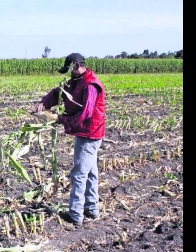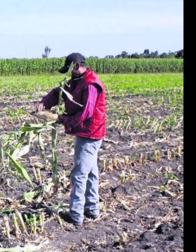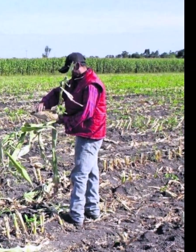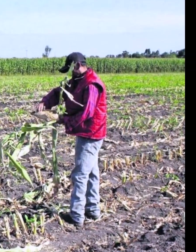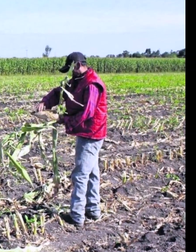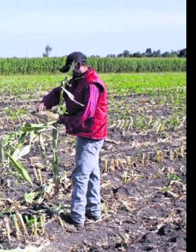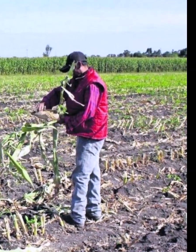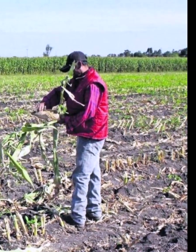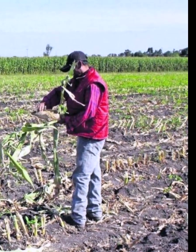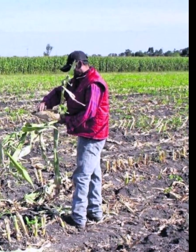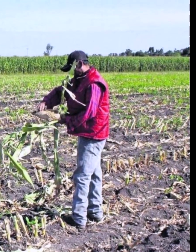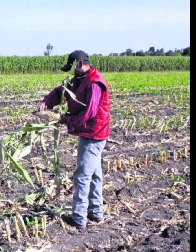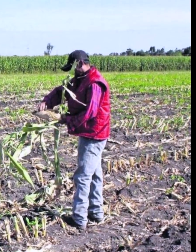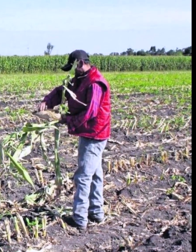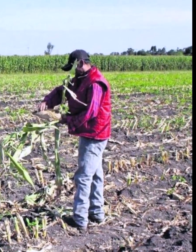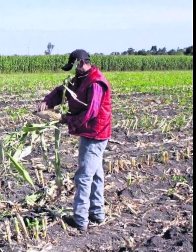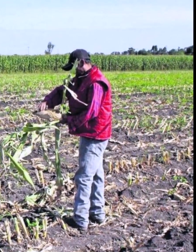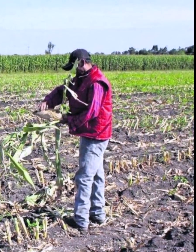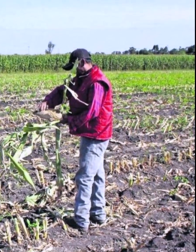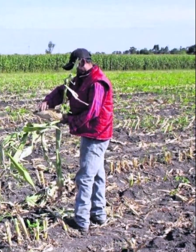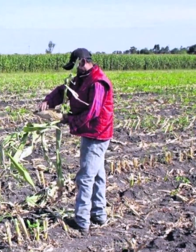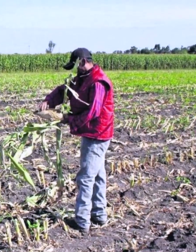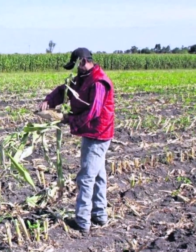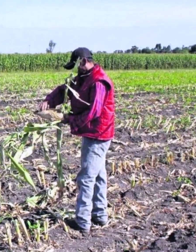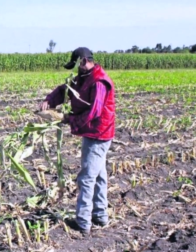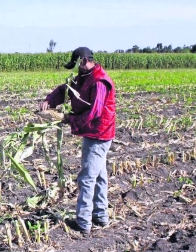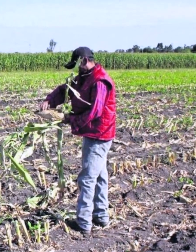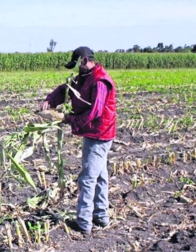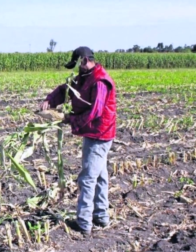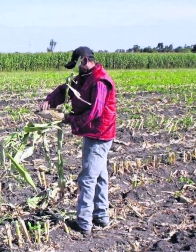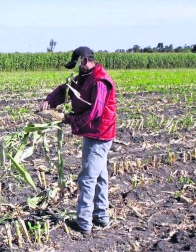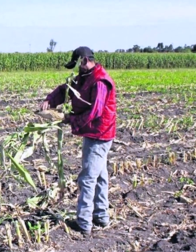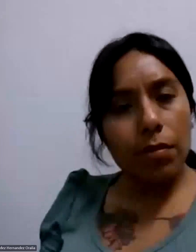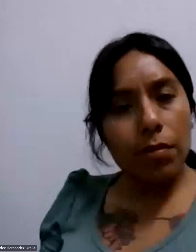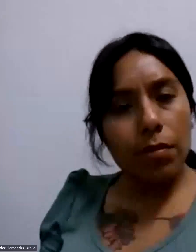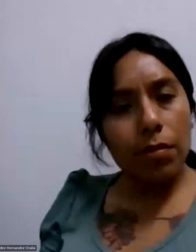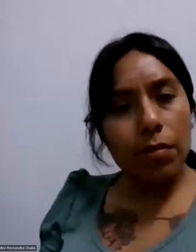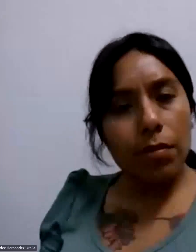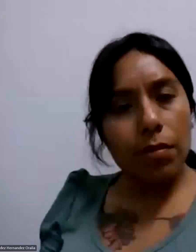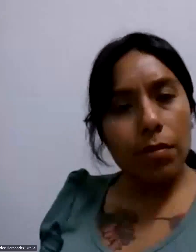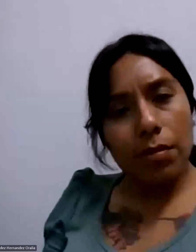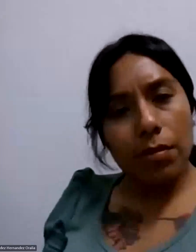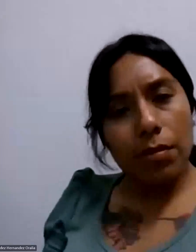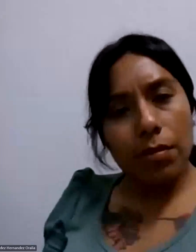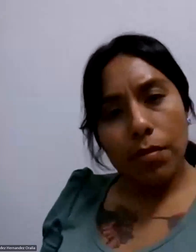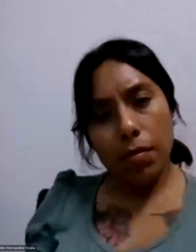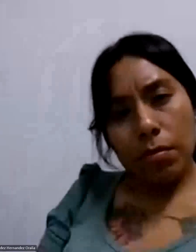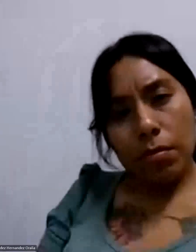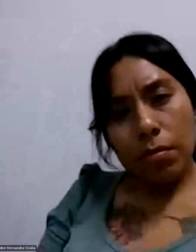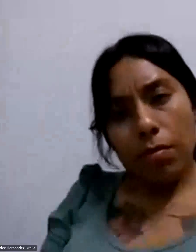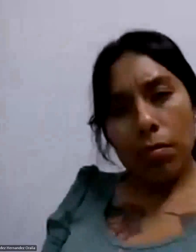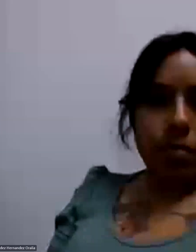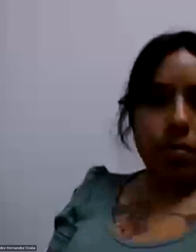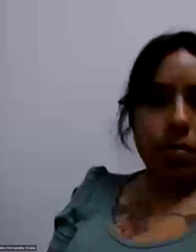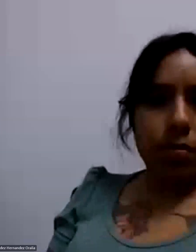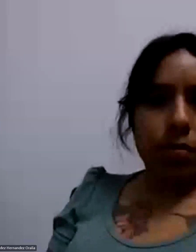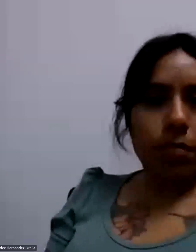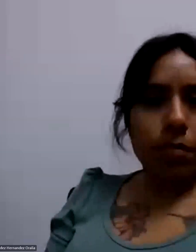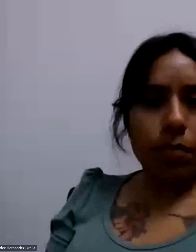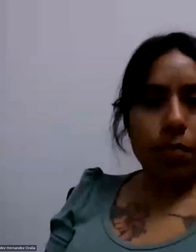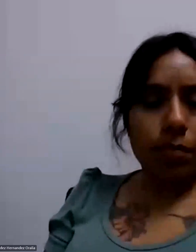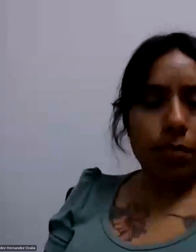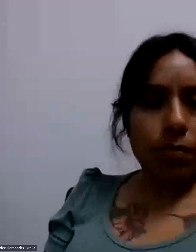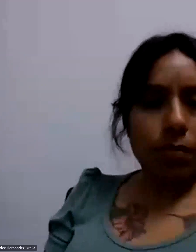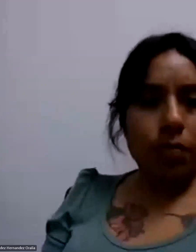el uso de fungicidas que son muy dañinos para el medio ambiente. En algunos lugares donde hemos estado buscando microorganismos